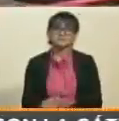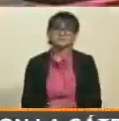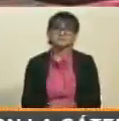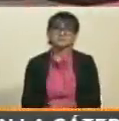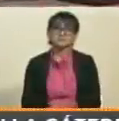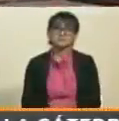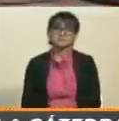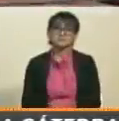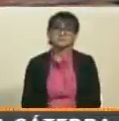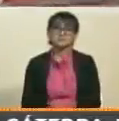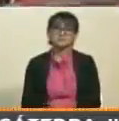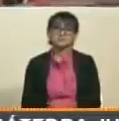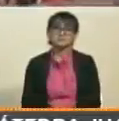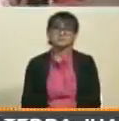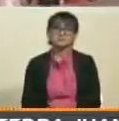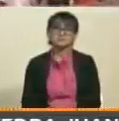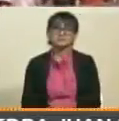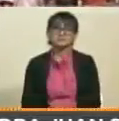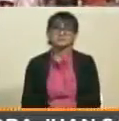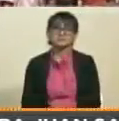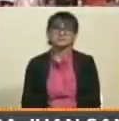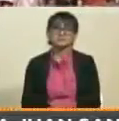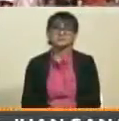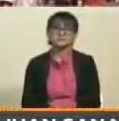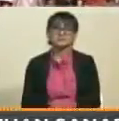Los liceos, Liceta,